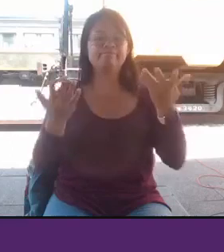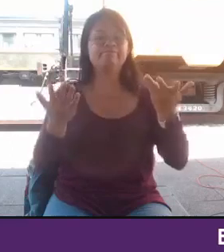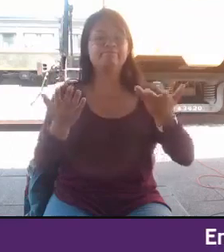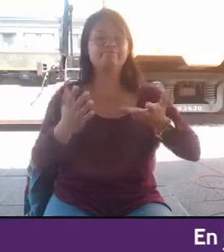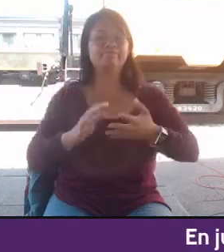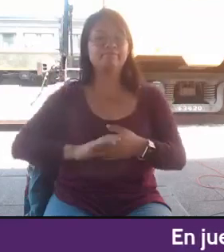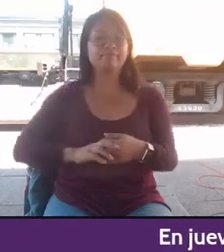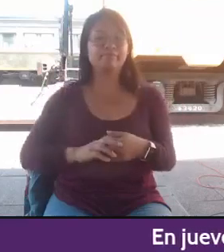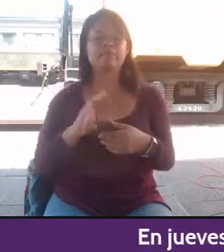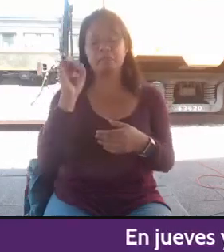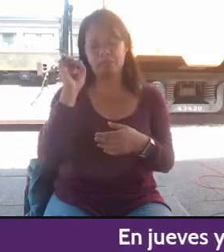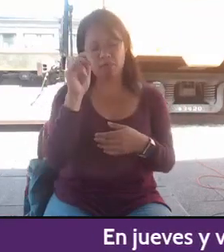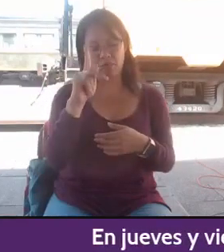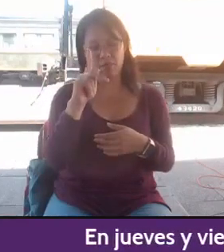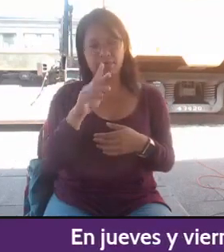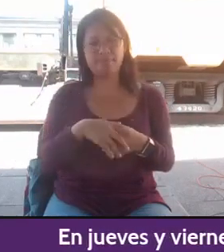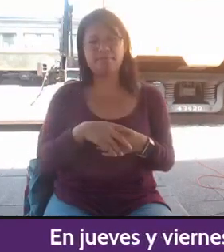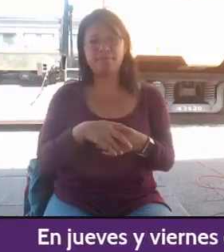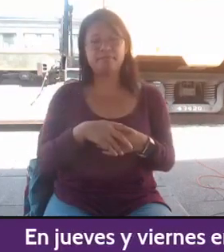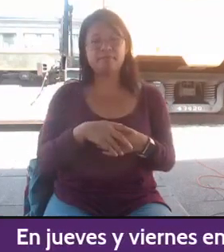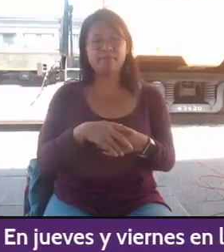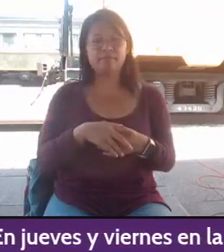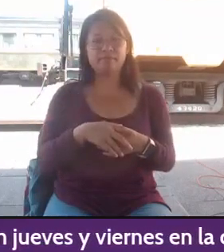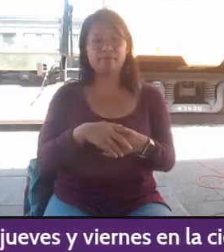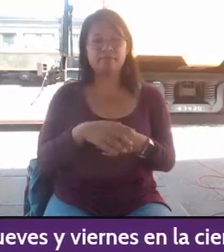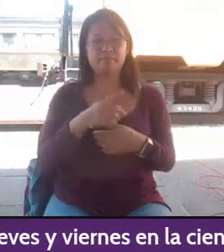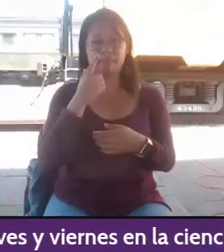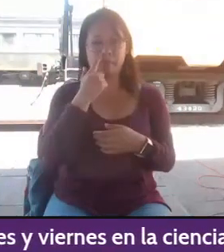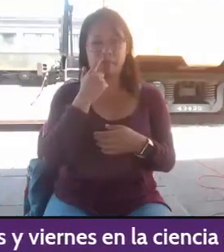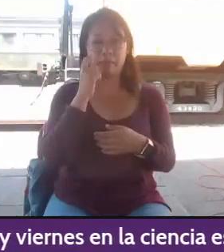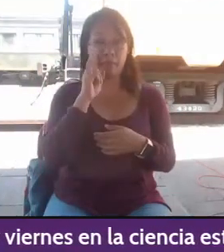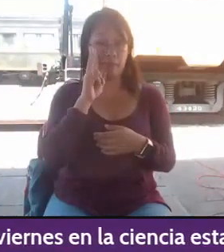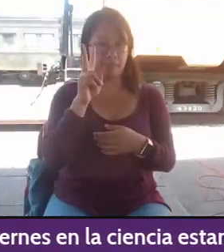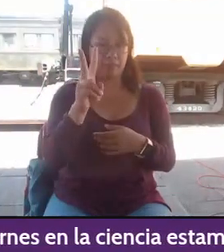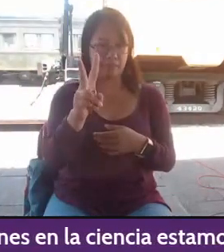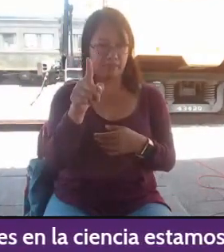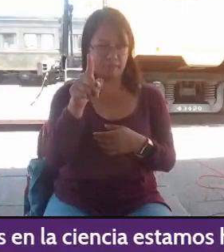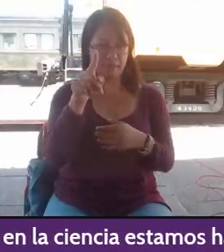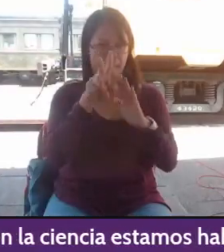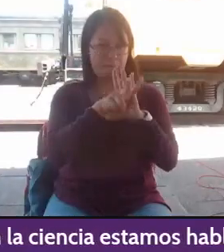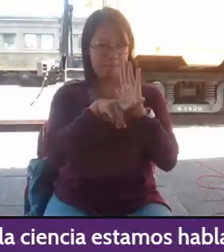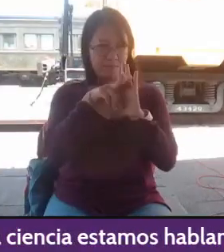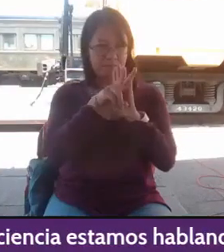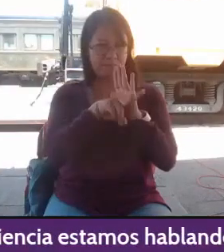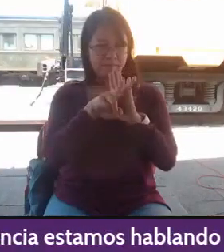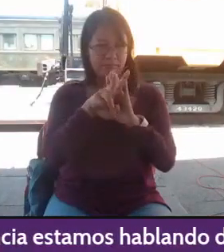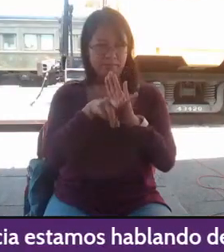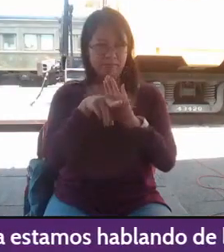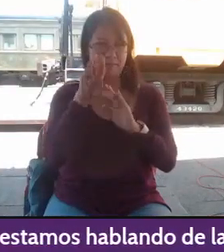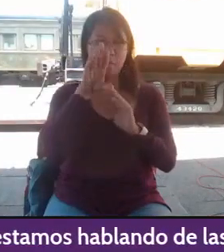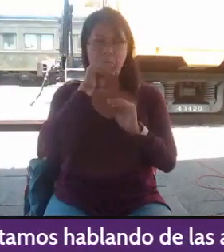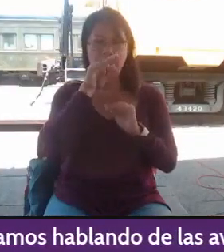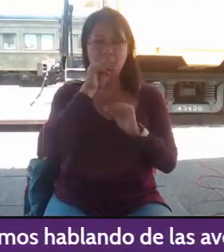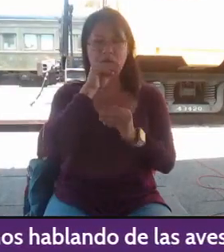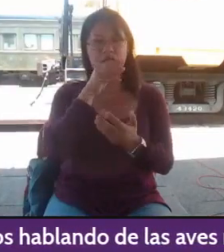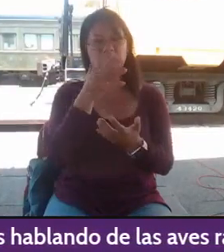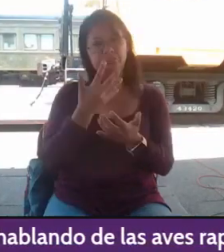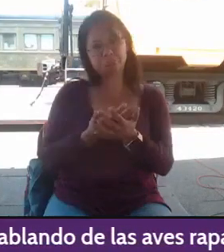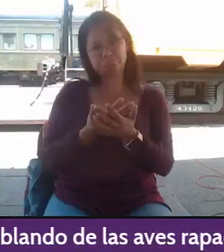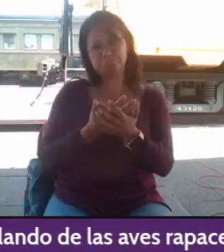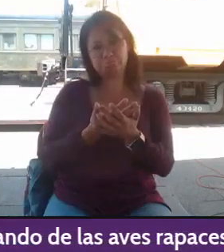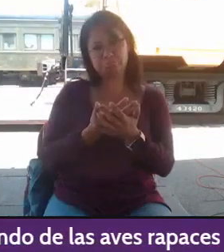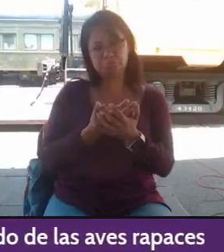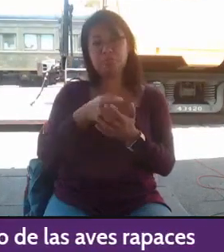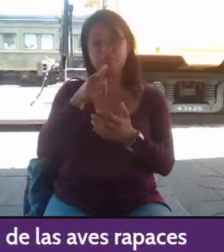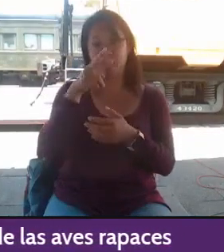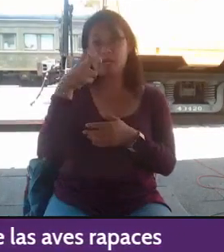Ok. Y una más. Otra más. Fíjense, en este video tenemos un pato descansando. Eso fue un ave rapaz